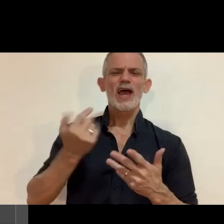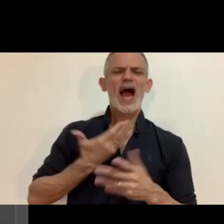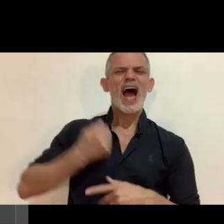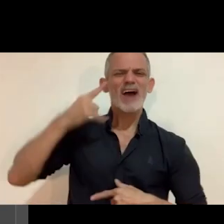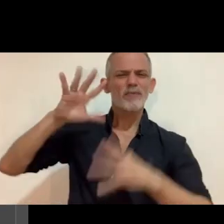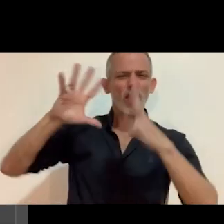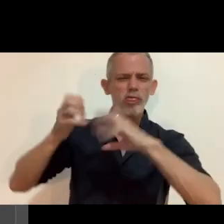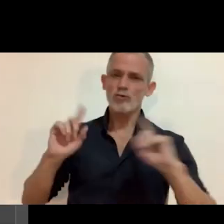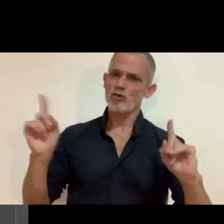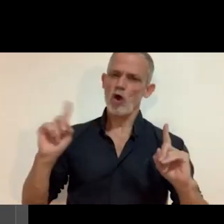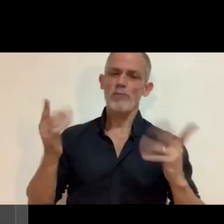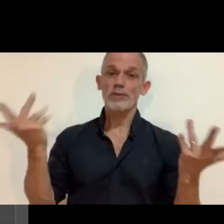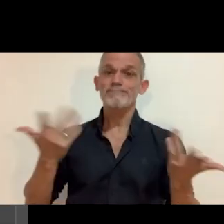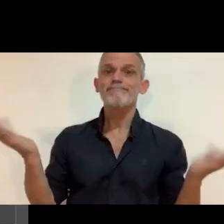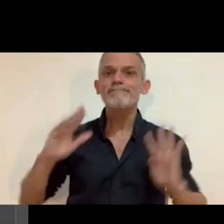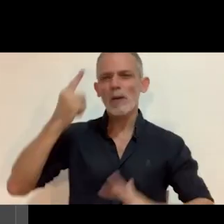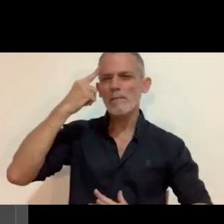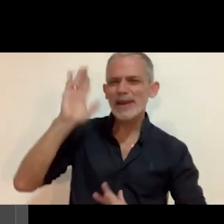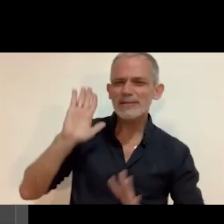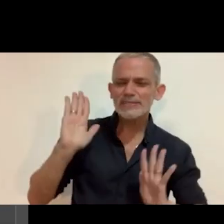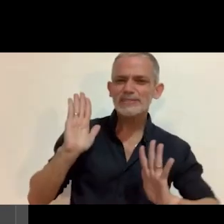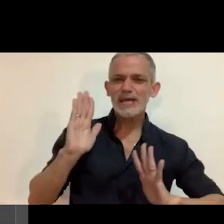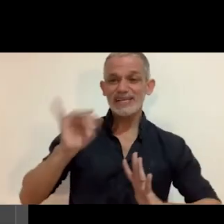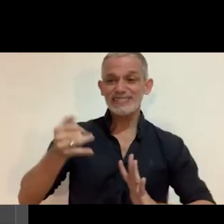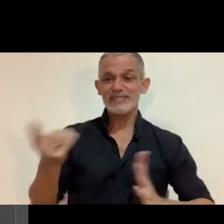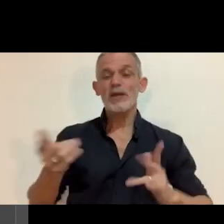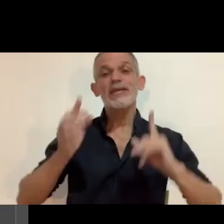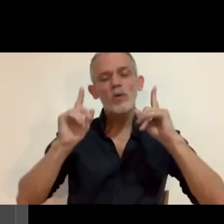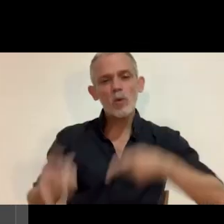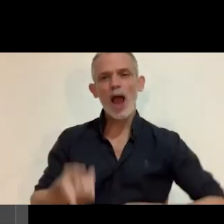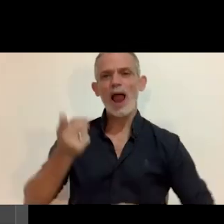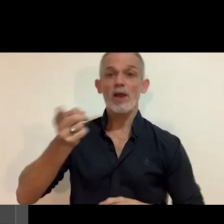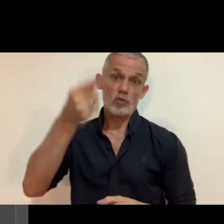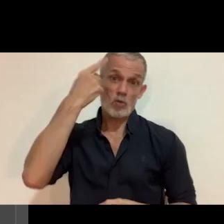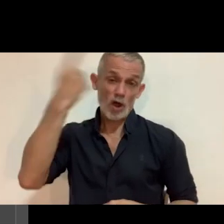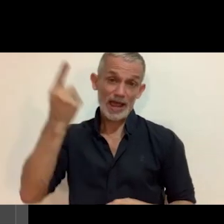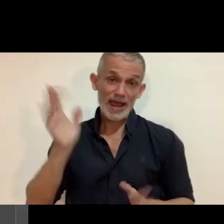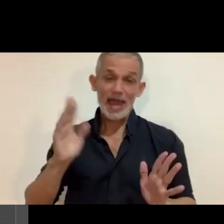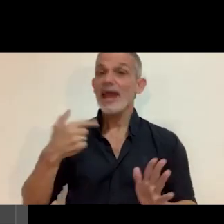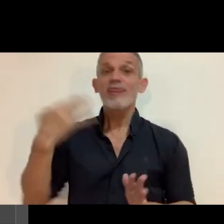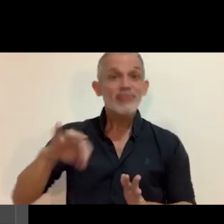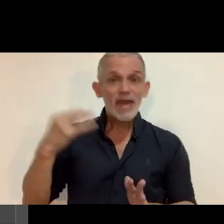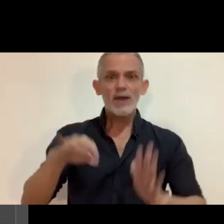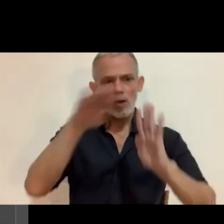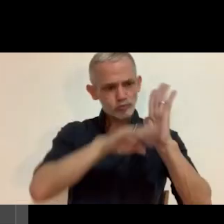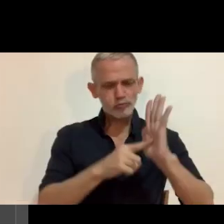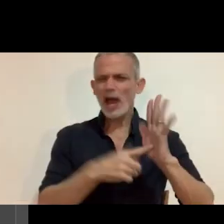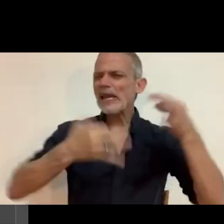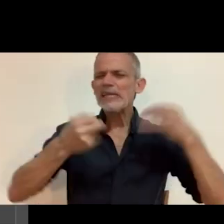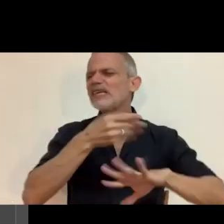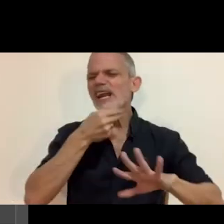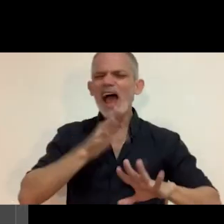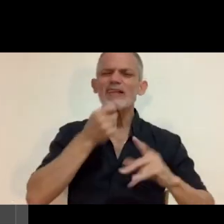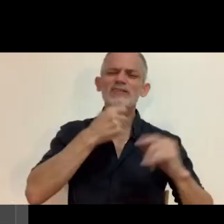una preclusión, pero sí dice, aun cuando vos consideres que la tengo que aplicar sin analizar si es procesal